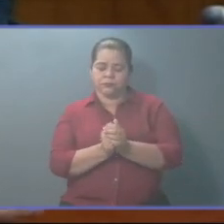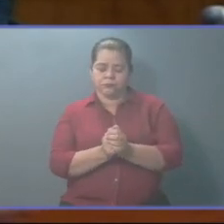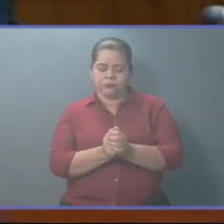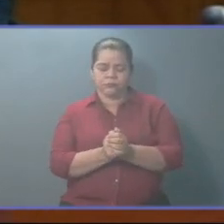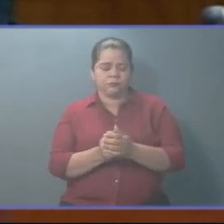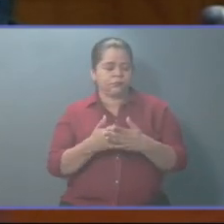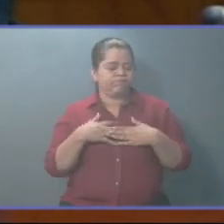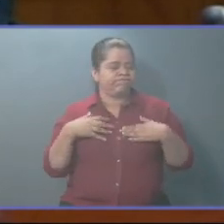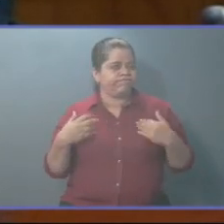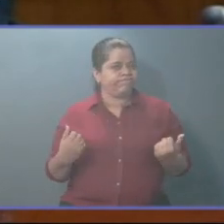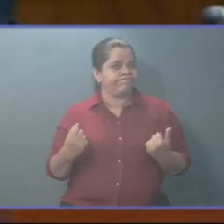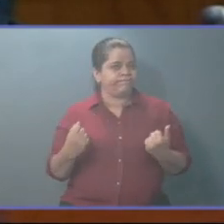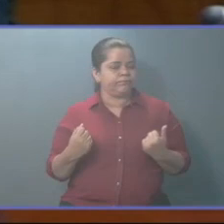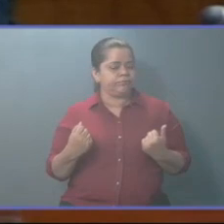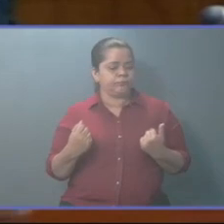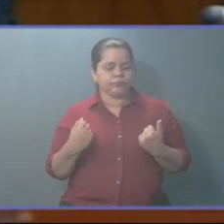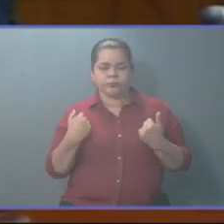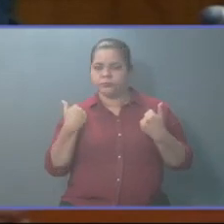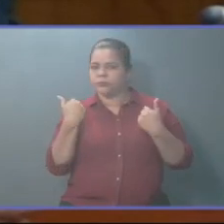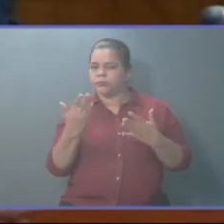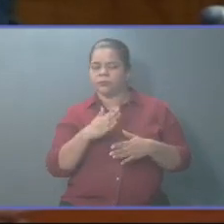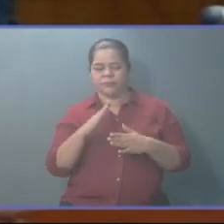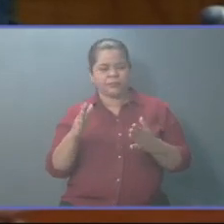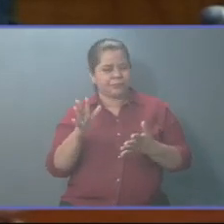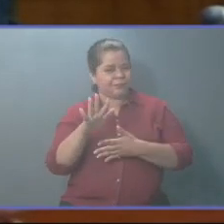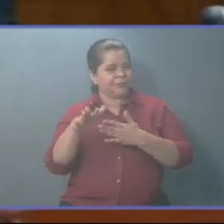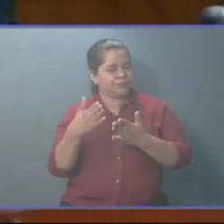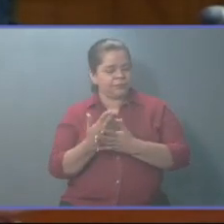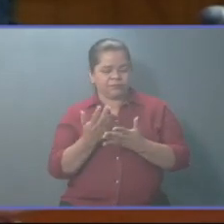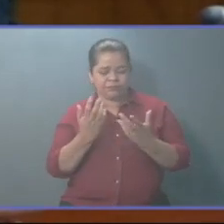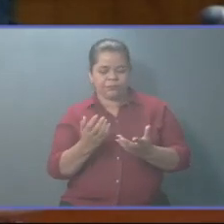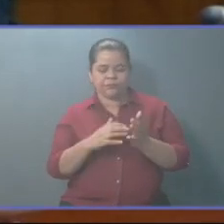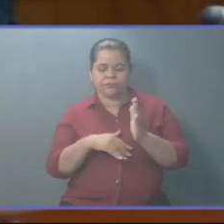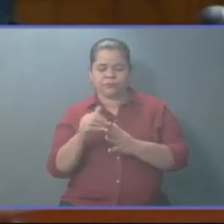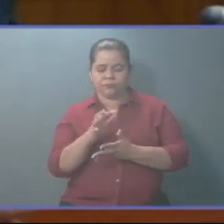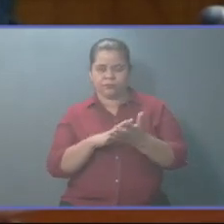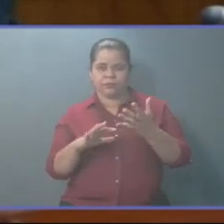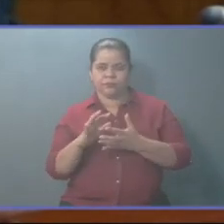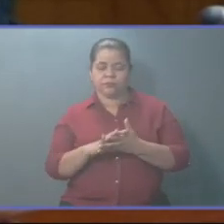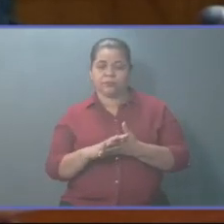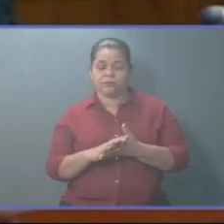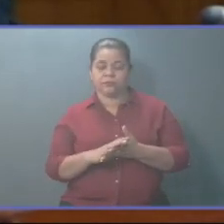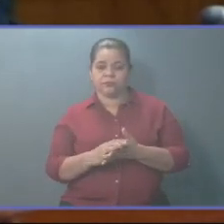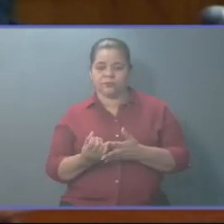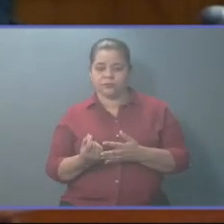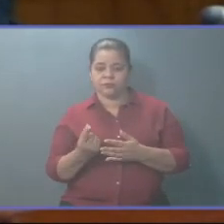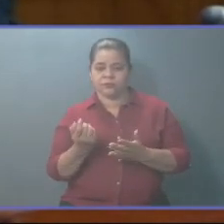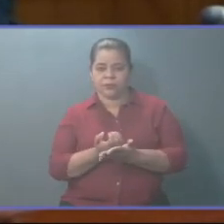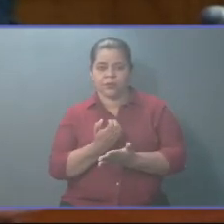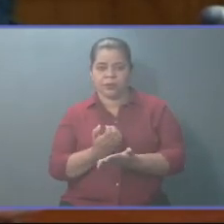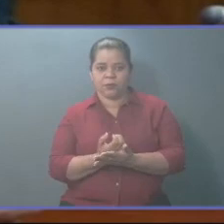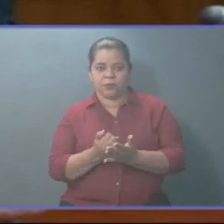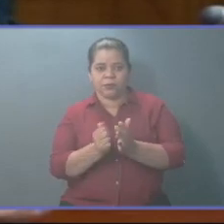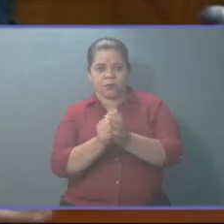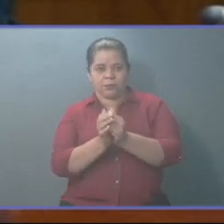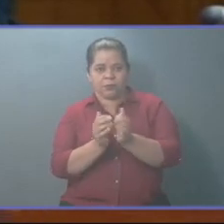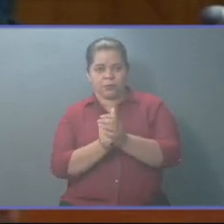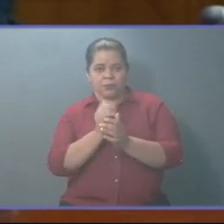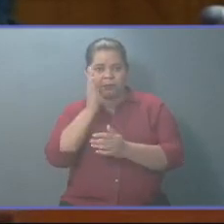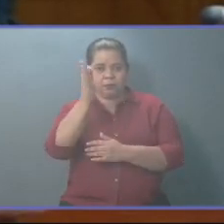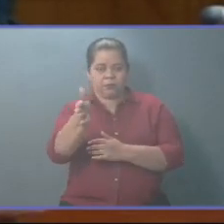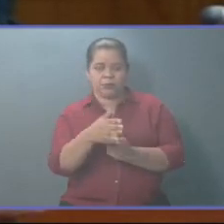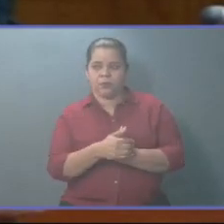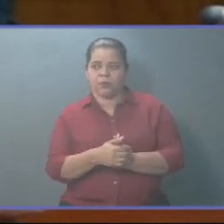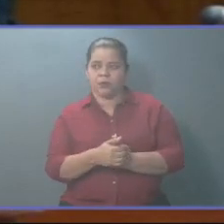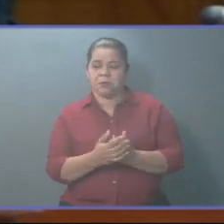no es o no va a generar tantos estragos en la población como la crisis económica que se avecina. Van a haber más muertos